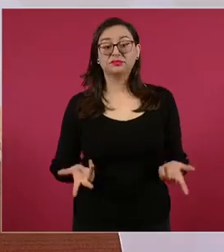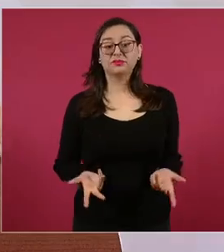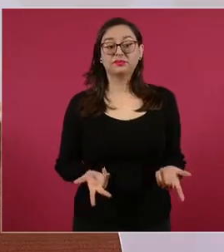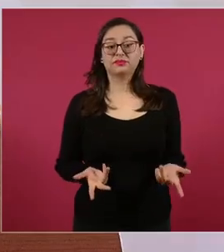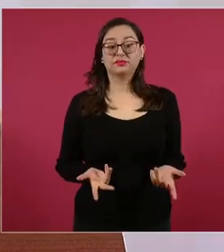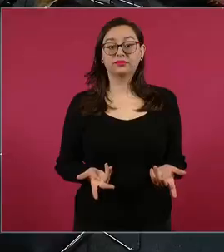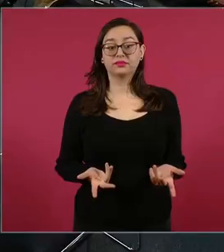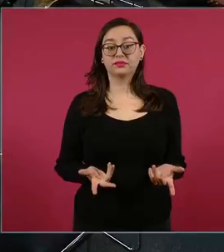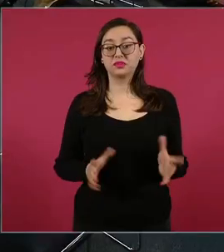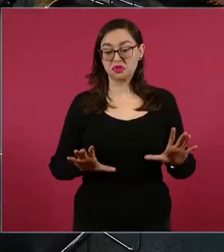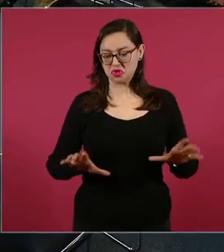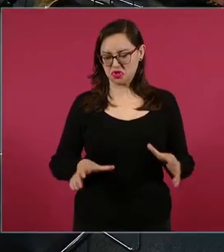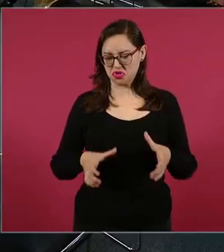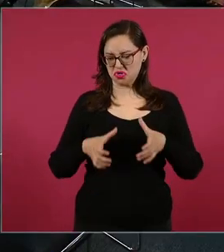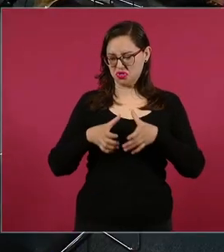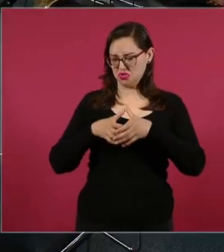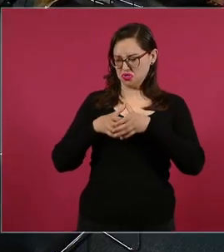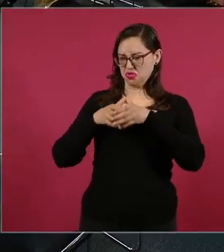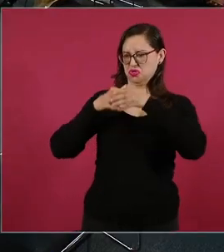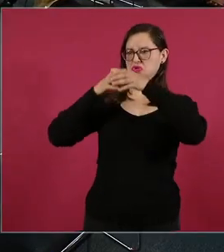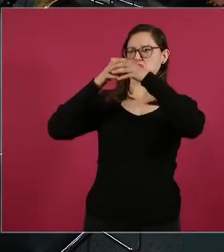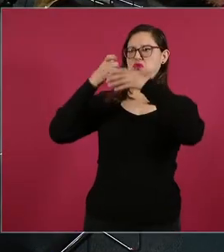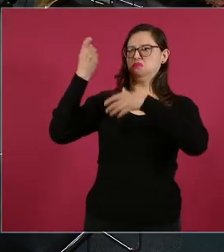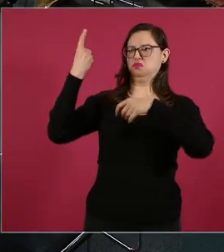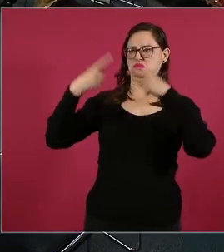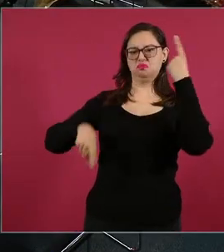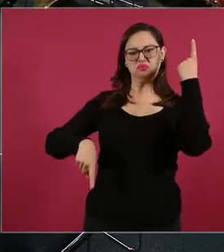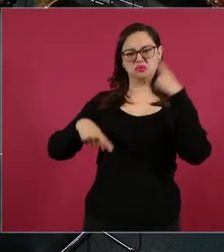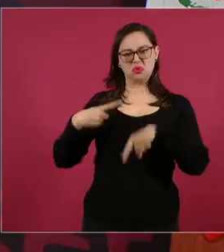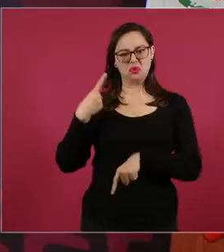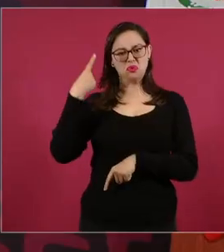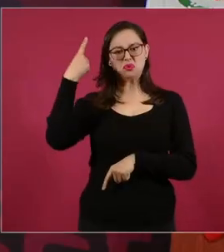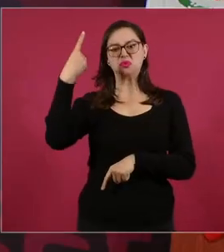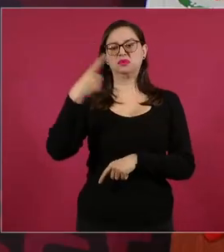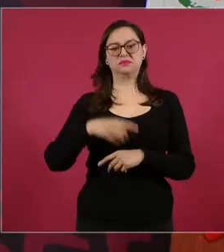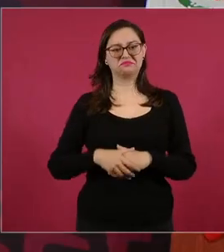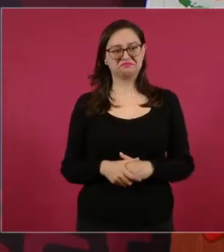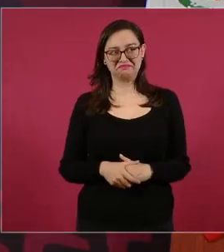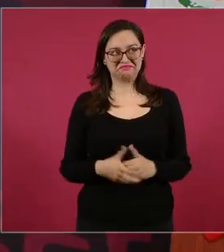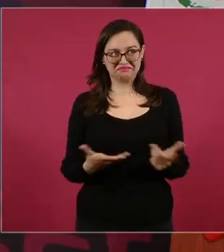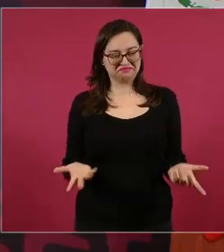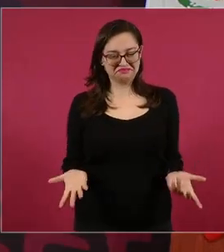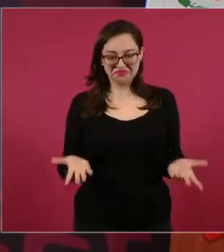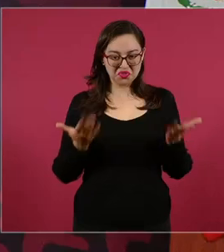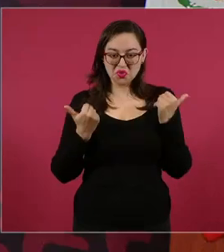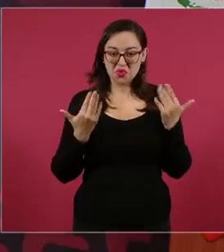La deriva autoritaria. La deriva autoritaria.